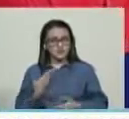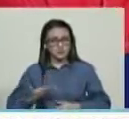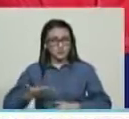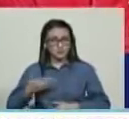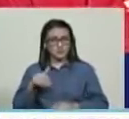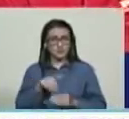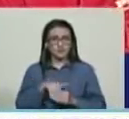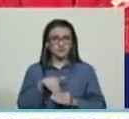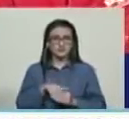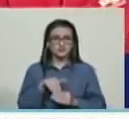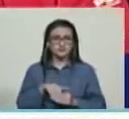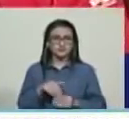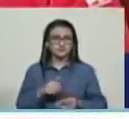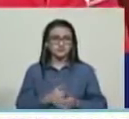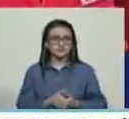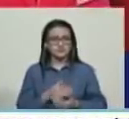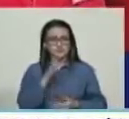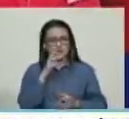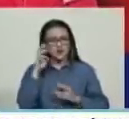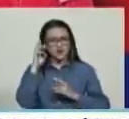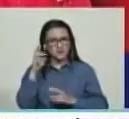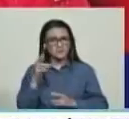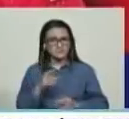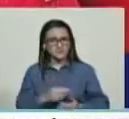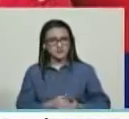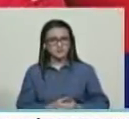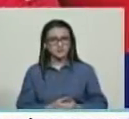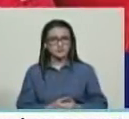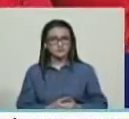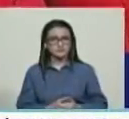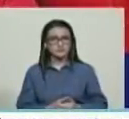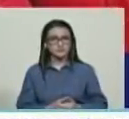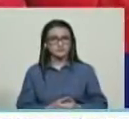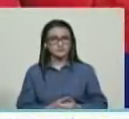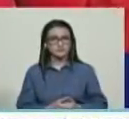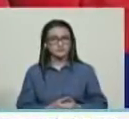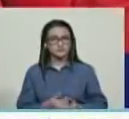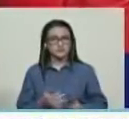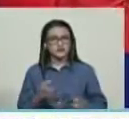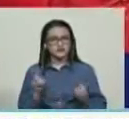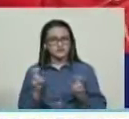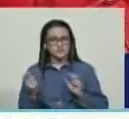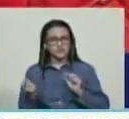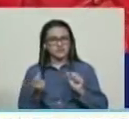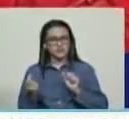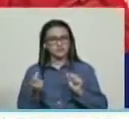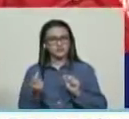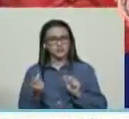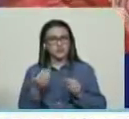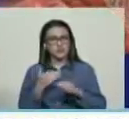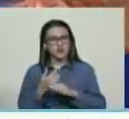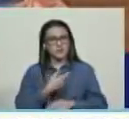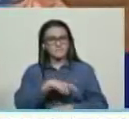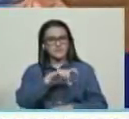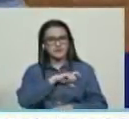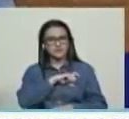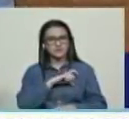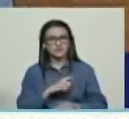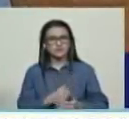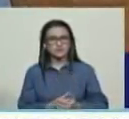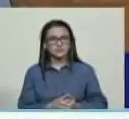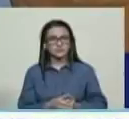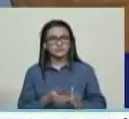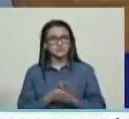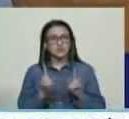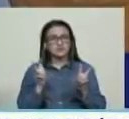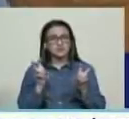Lo que ellos hayan llegado. Es un irrespeto que se haya dado el solo hecho de la discusión en un parlamento como el español sobre